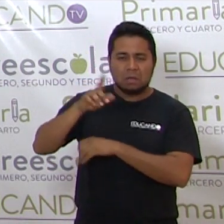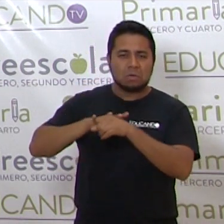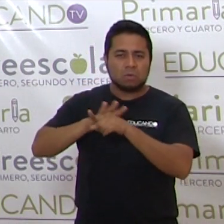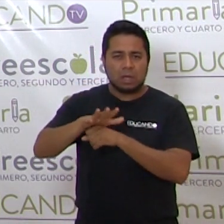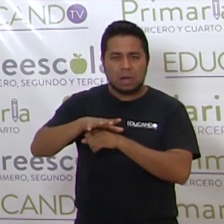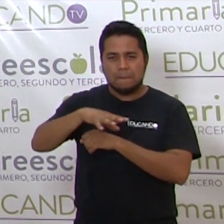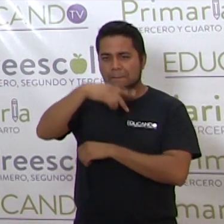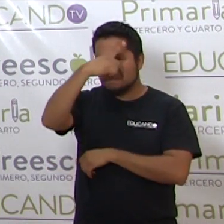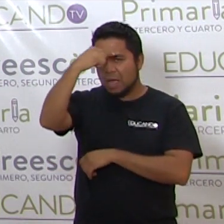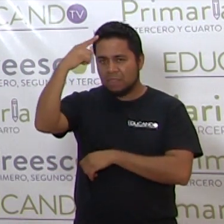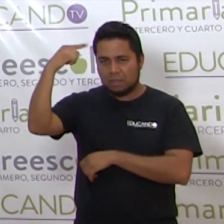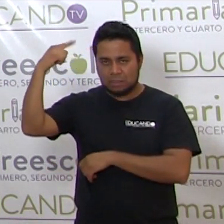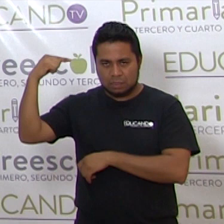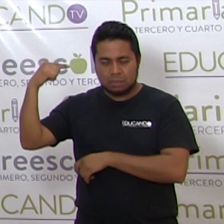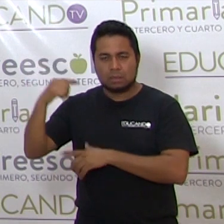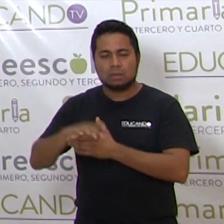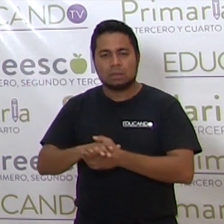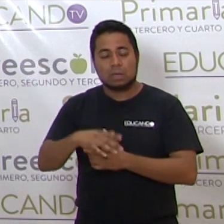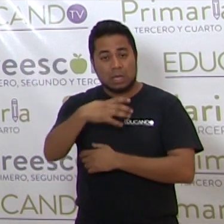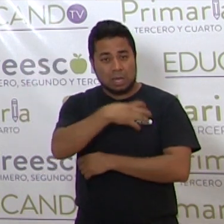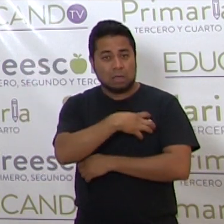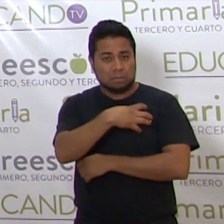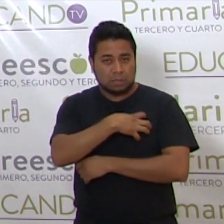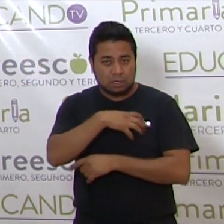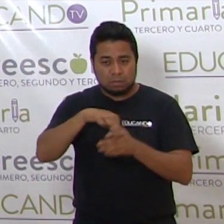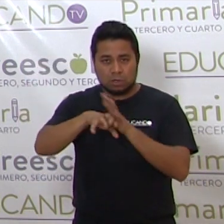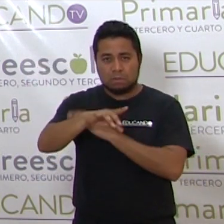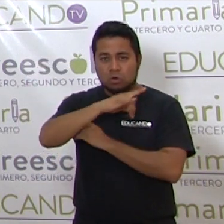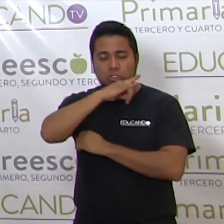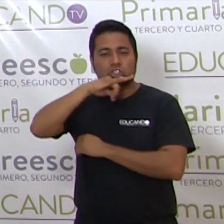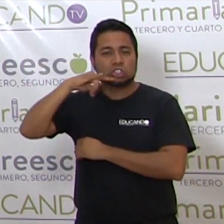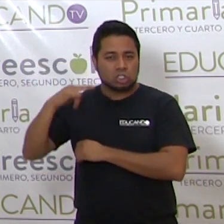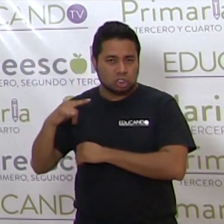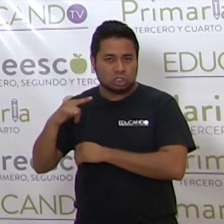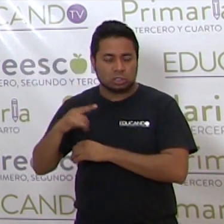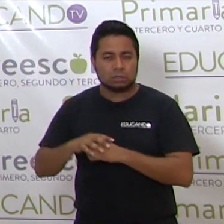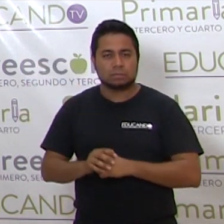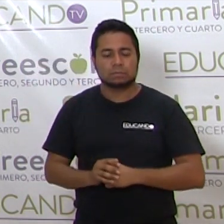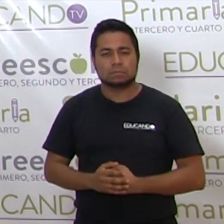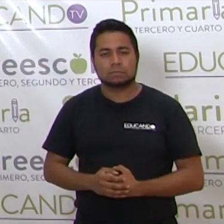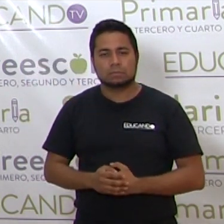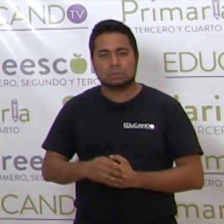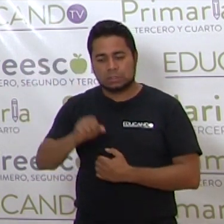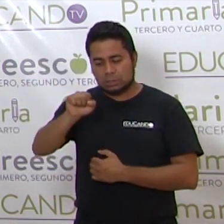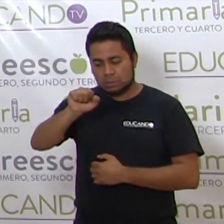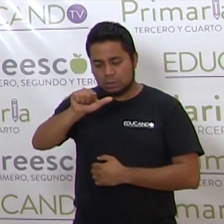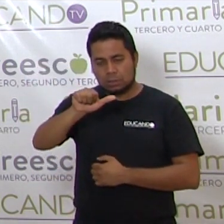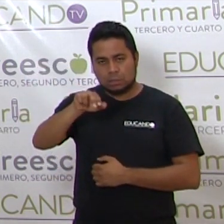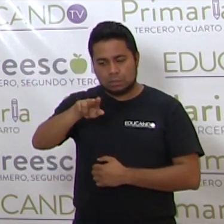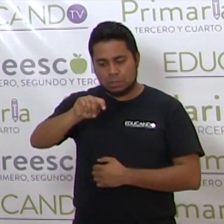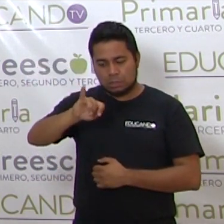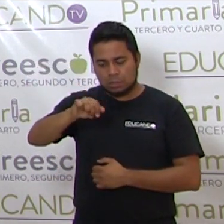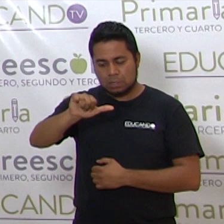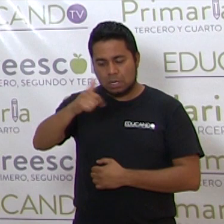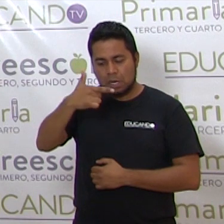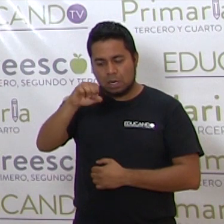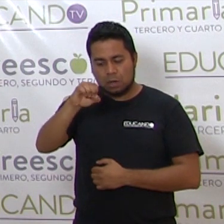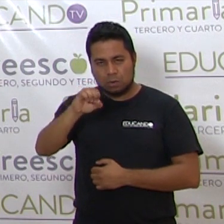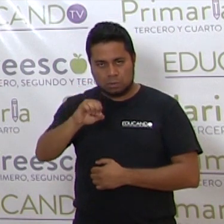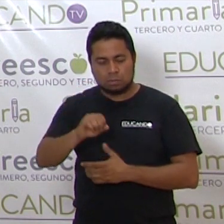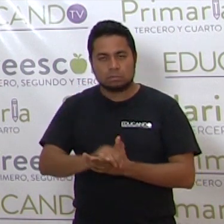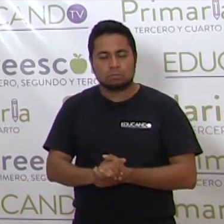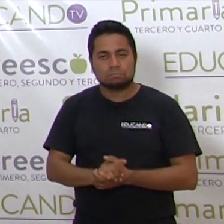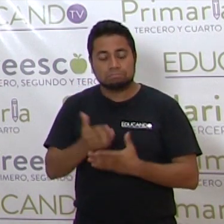madrid- y la capital de chile es santiago o santiago de chile